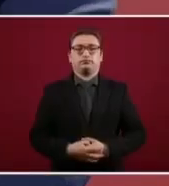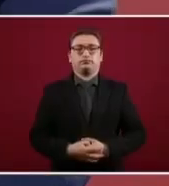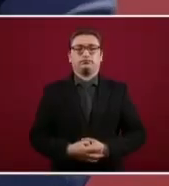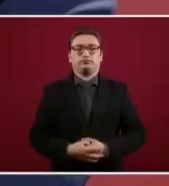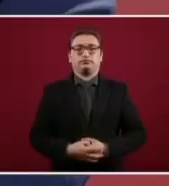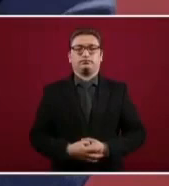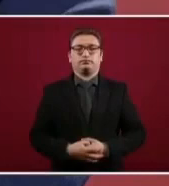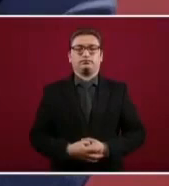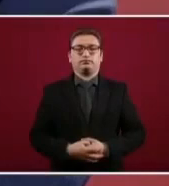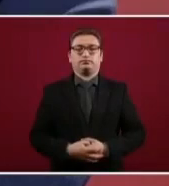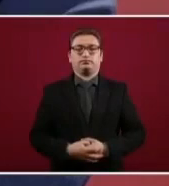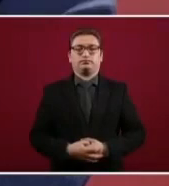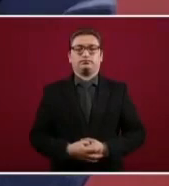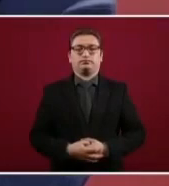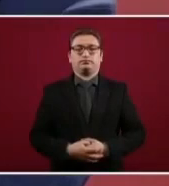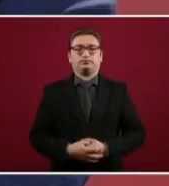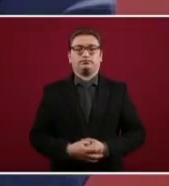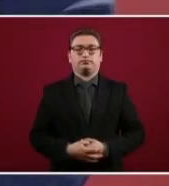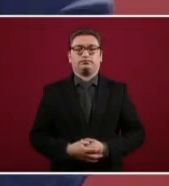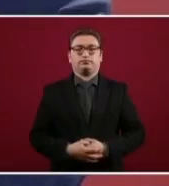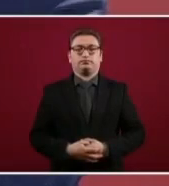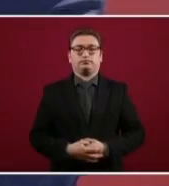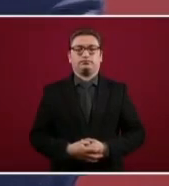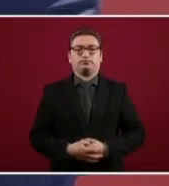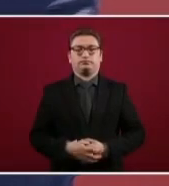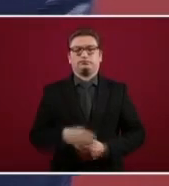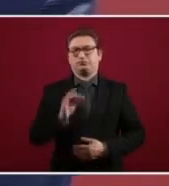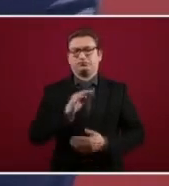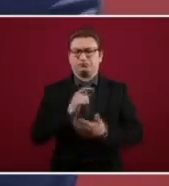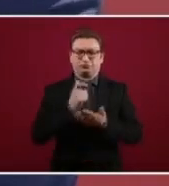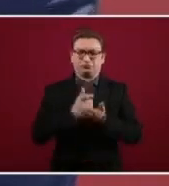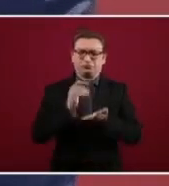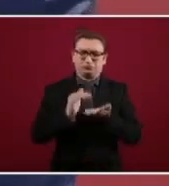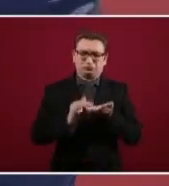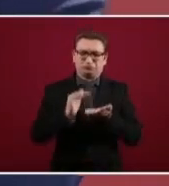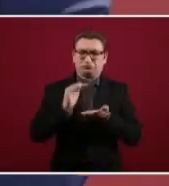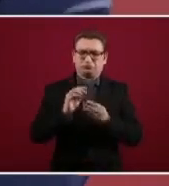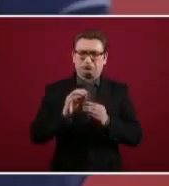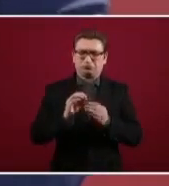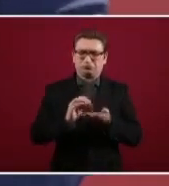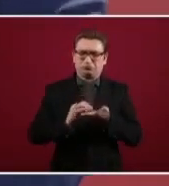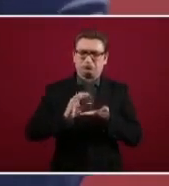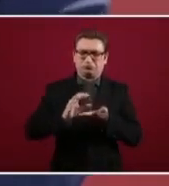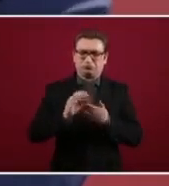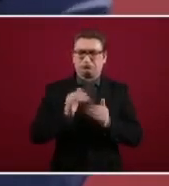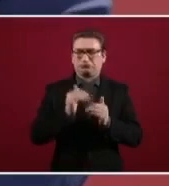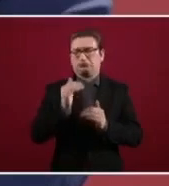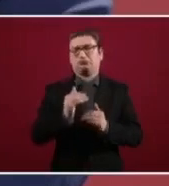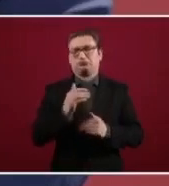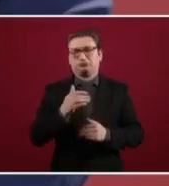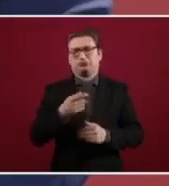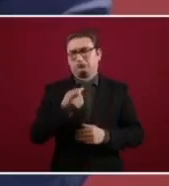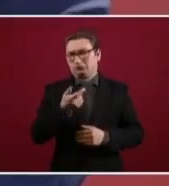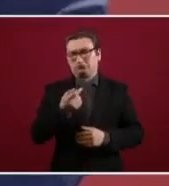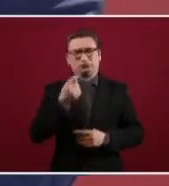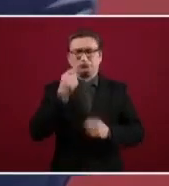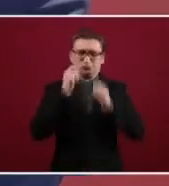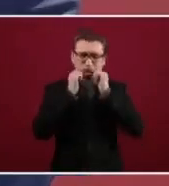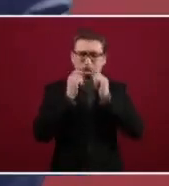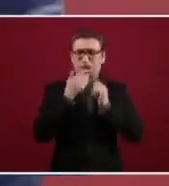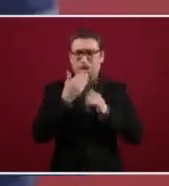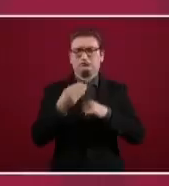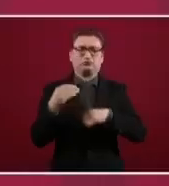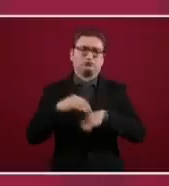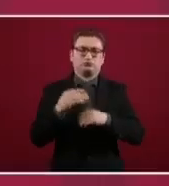salario aunque sea poco pero va a haber aumento de salario no